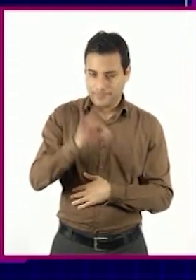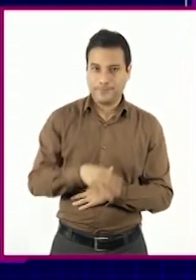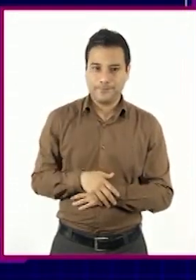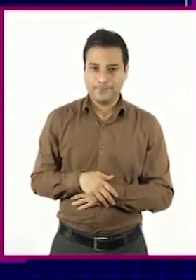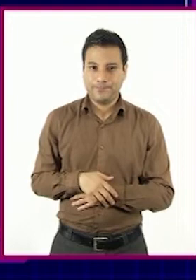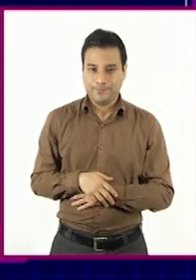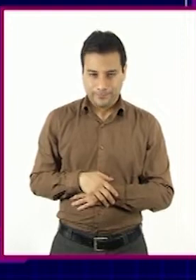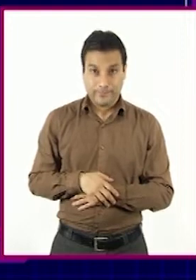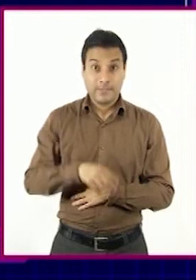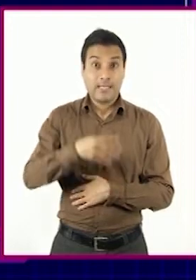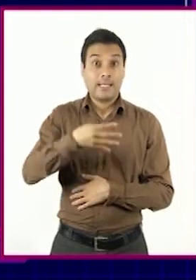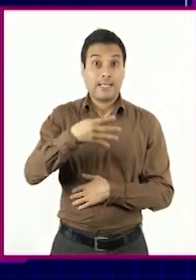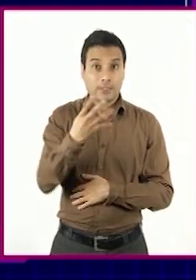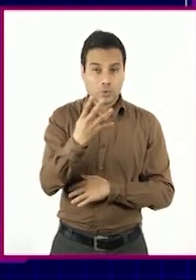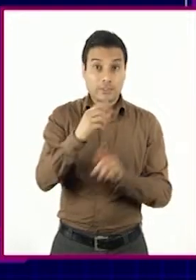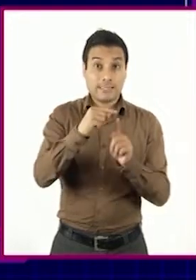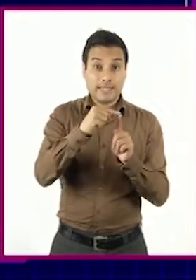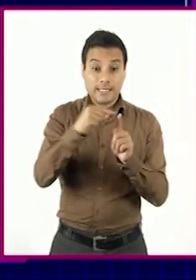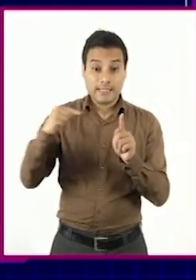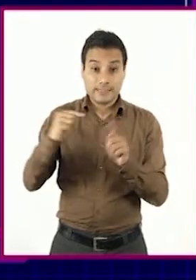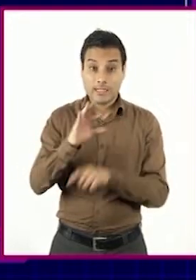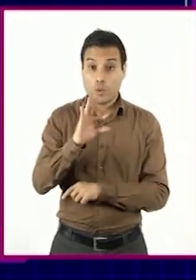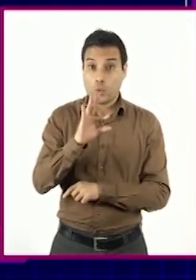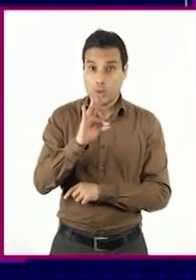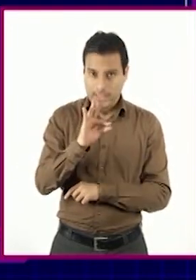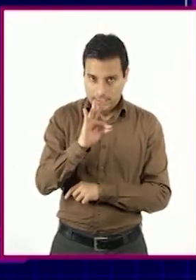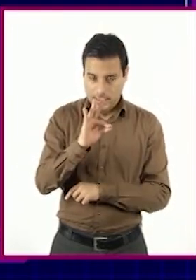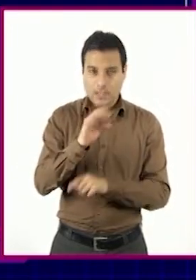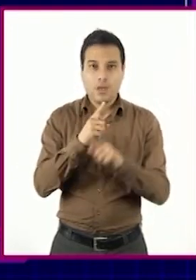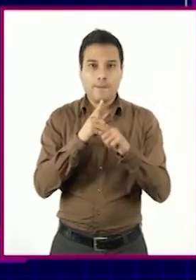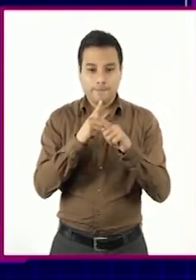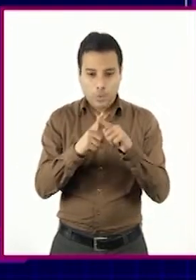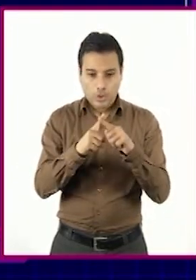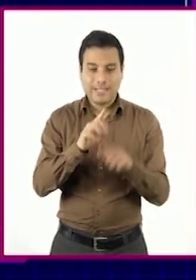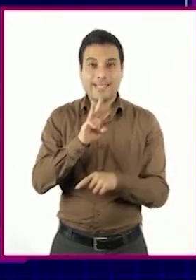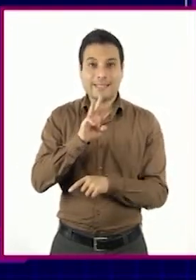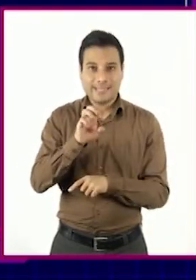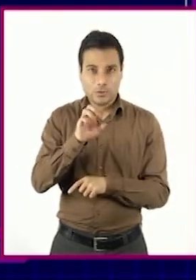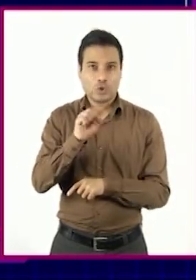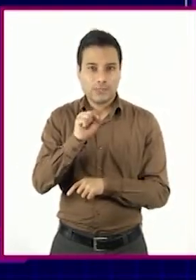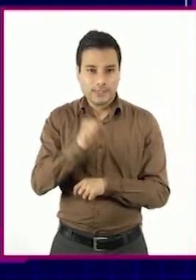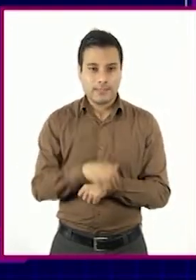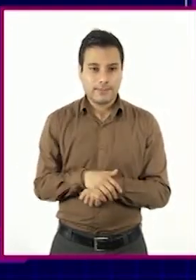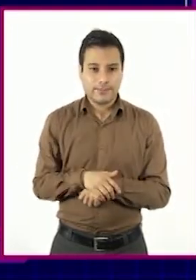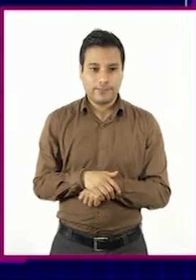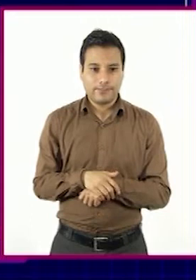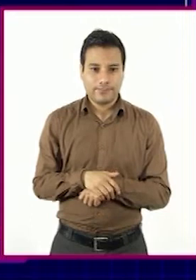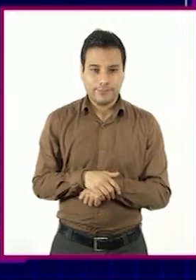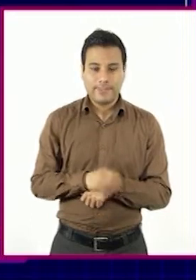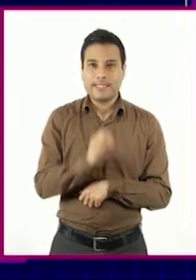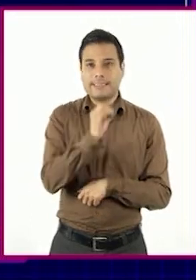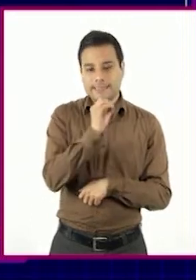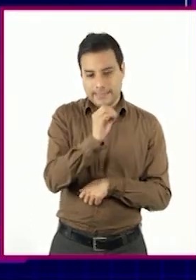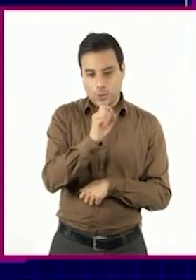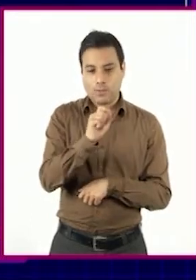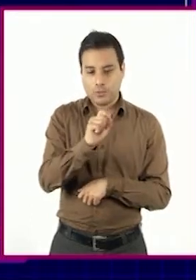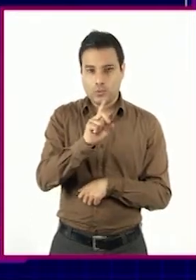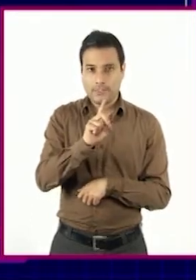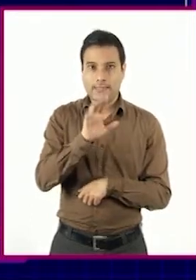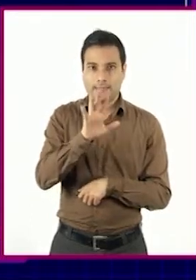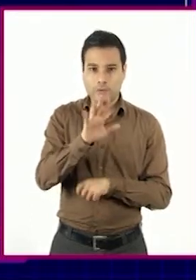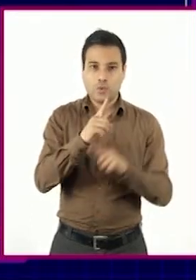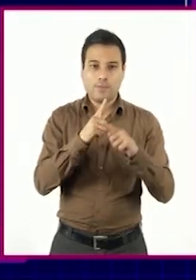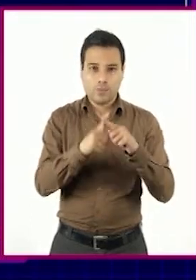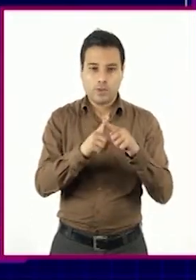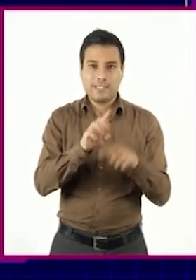a 14 entre 40 por 360 grados, que es igual a 0.35 por 360